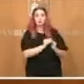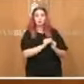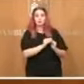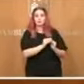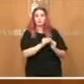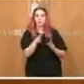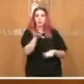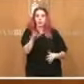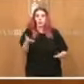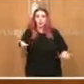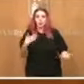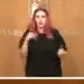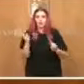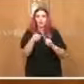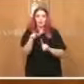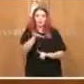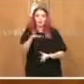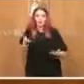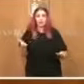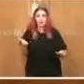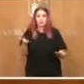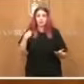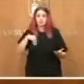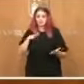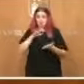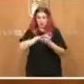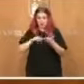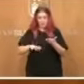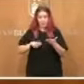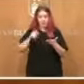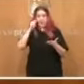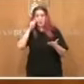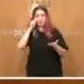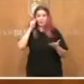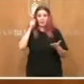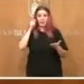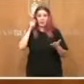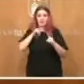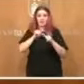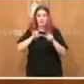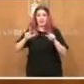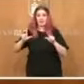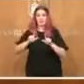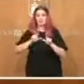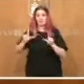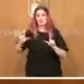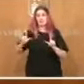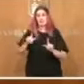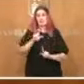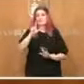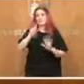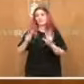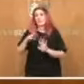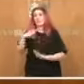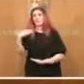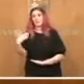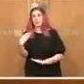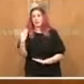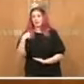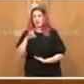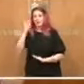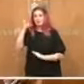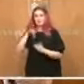está ese diagnóstico? ¿Y dónde está el informe de auditoría de la línea 7B que el señor Royán prometió en el